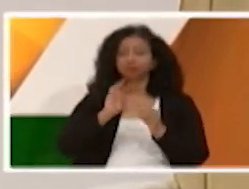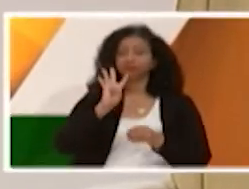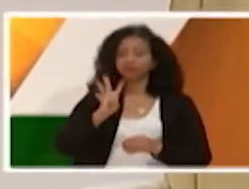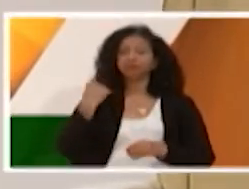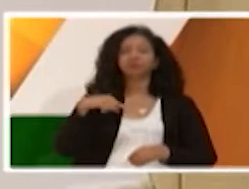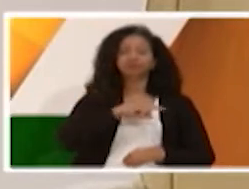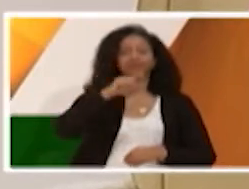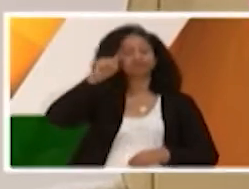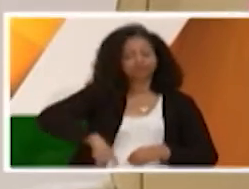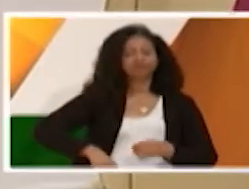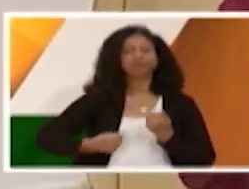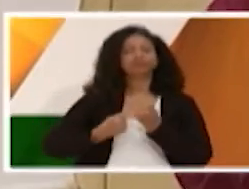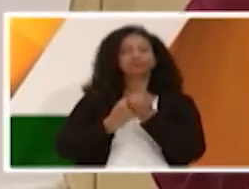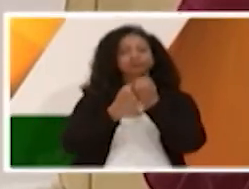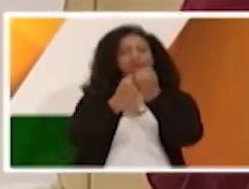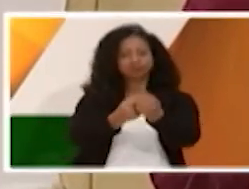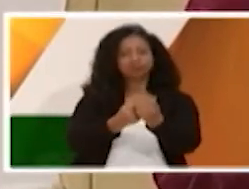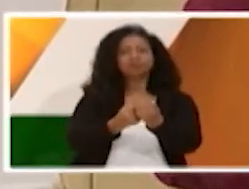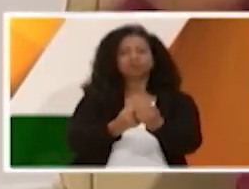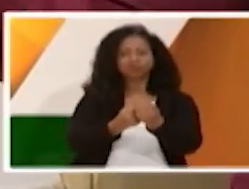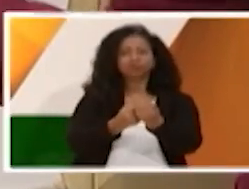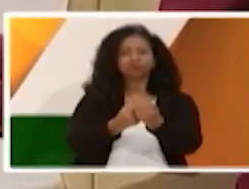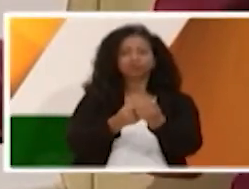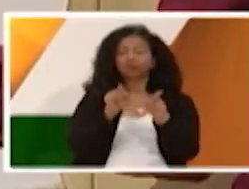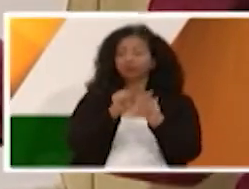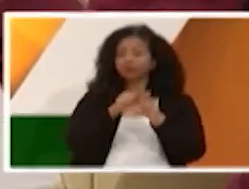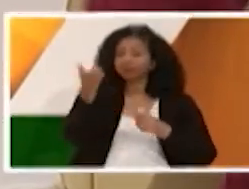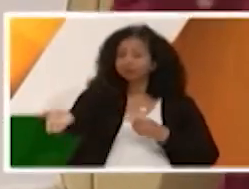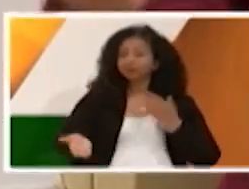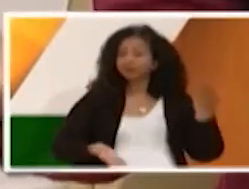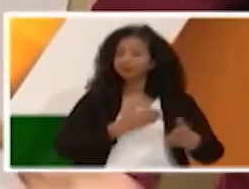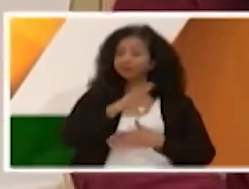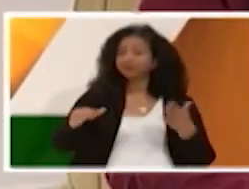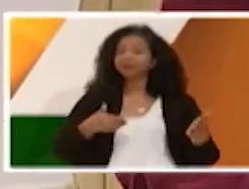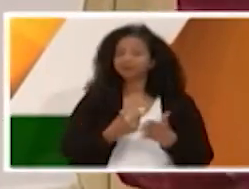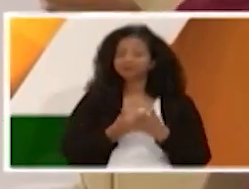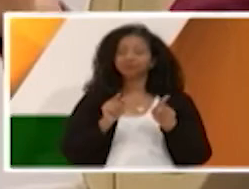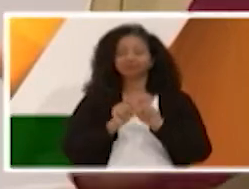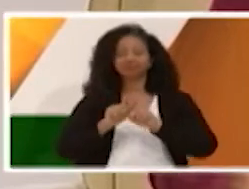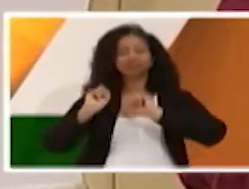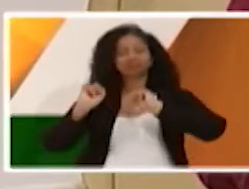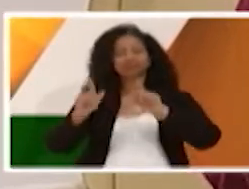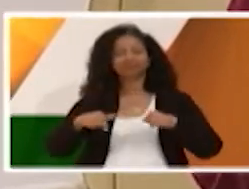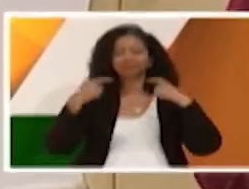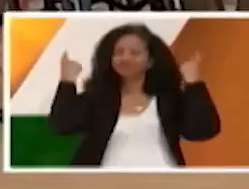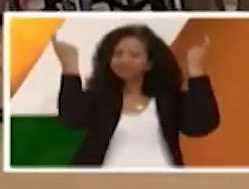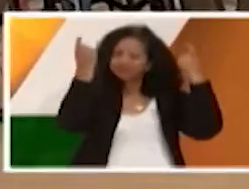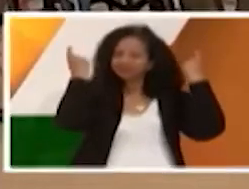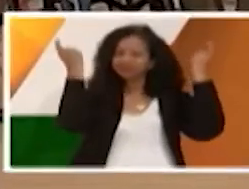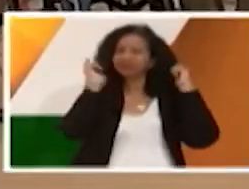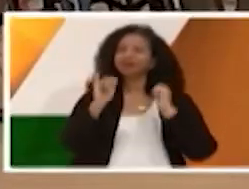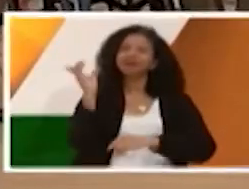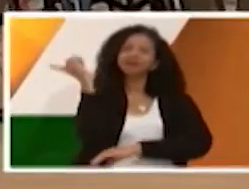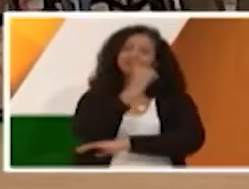nuestro deber. Y además, invitamos a todo el mundo a que también vaya a celebrar este día